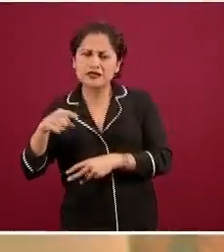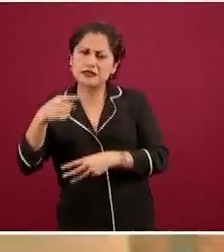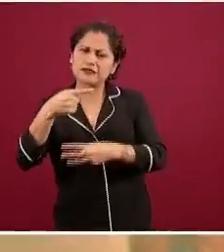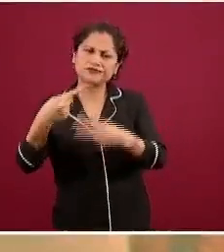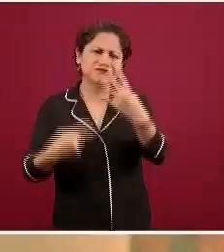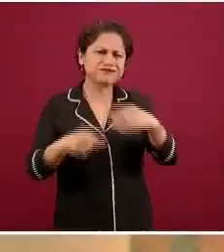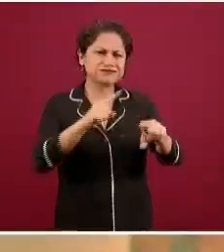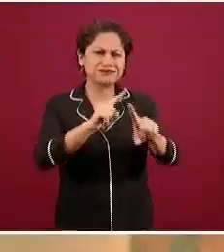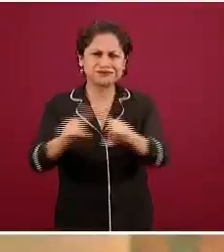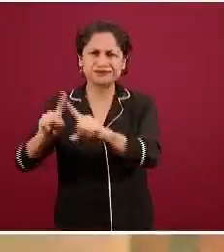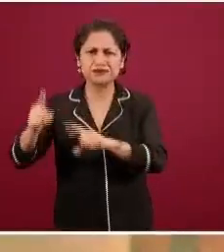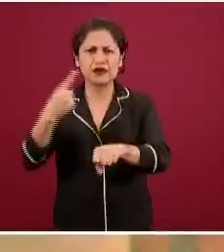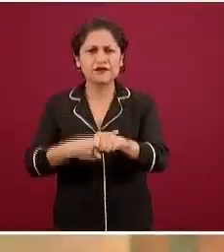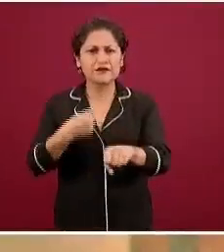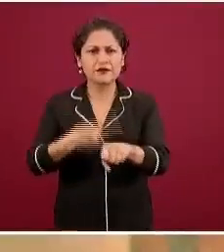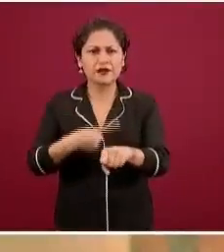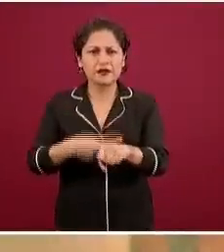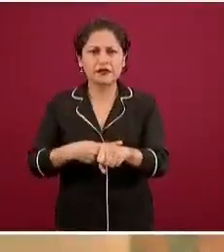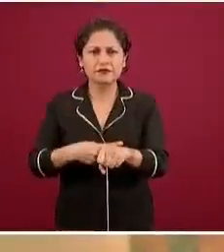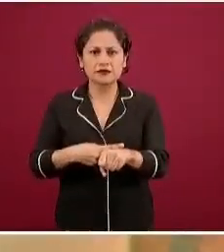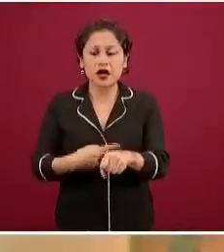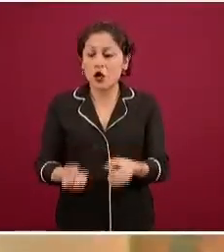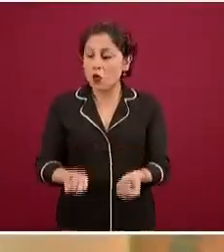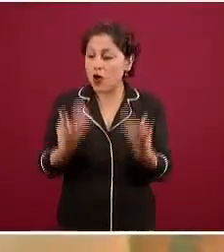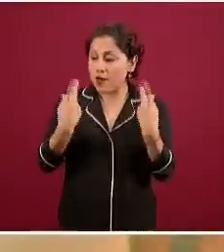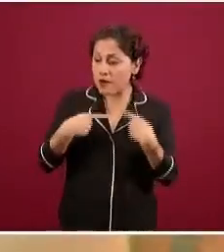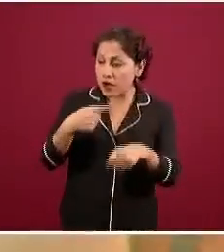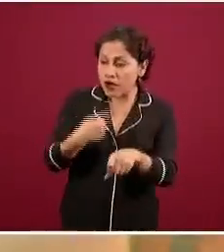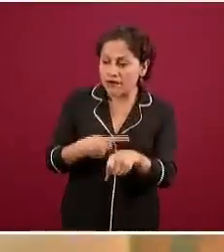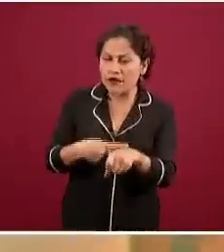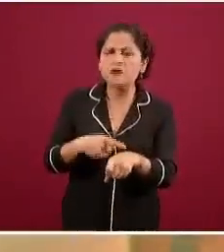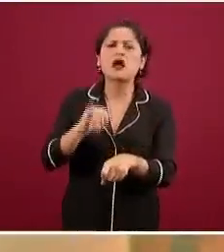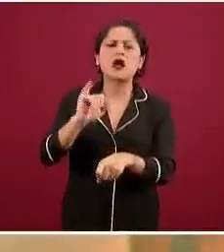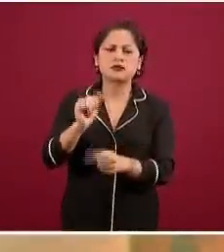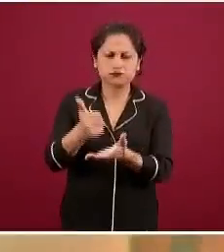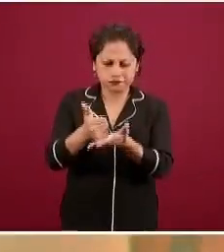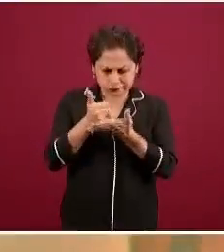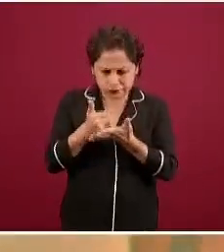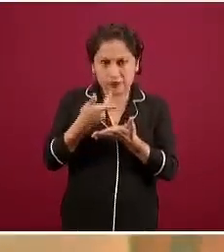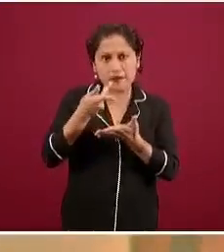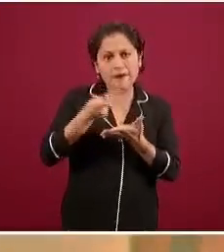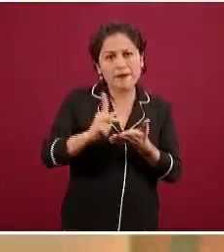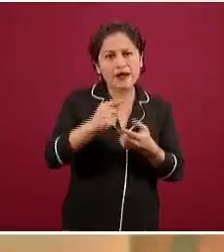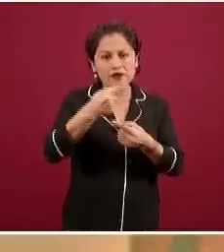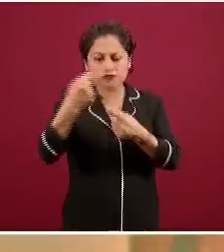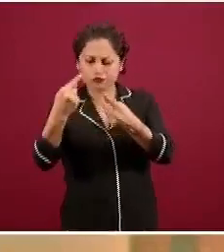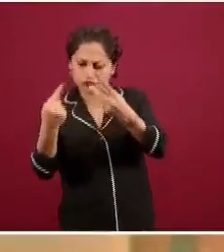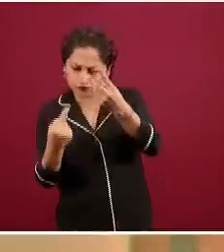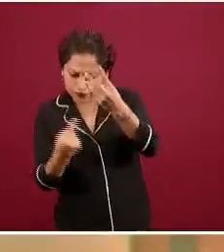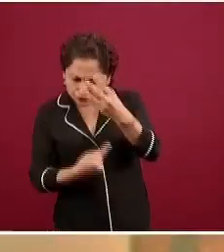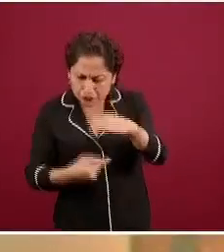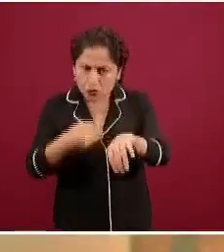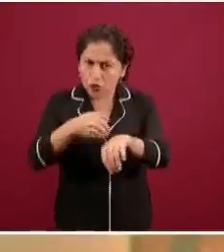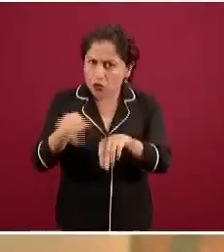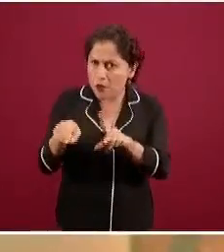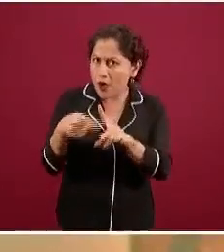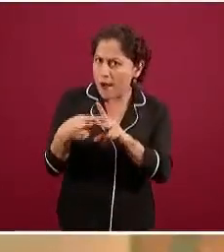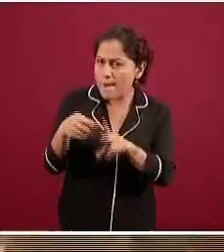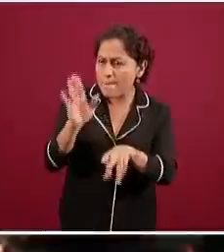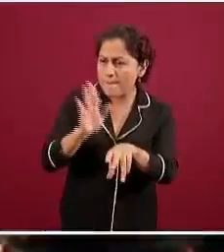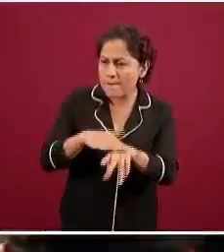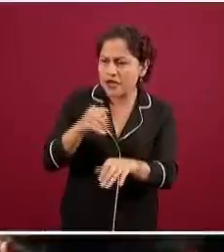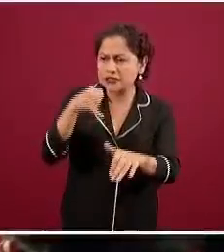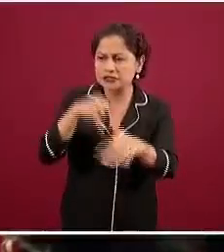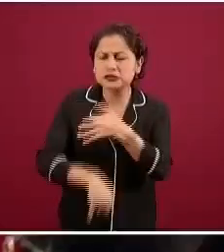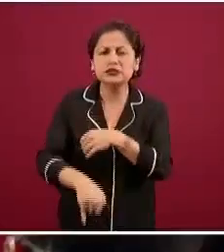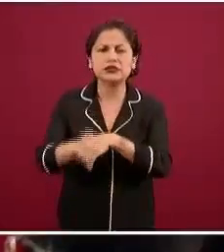número es la mínima pieza de información. Lo importante es cómo uno utiliza esos números para interpretar, para